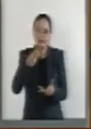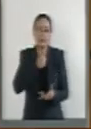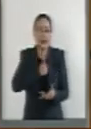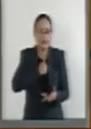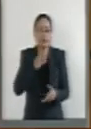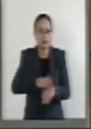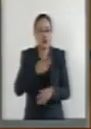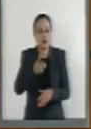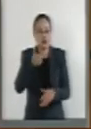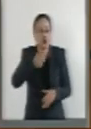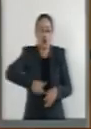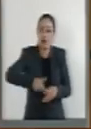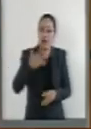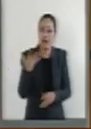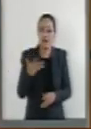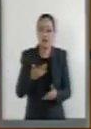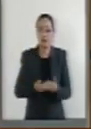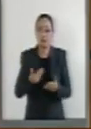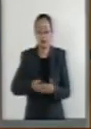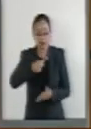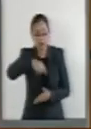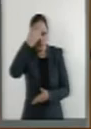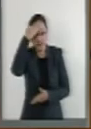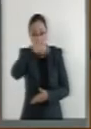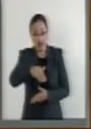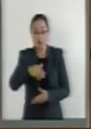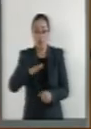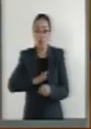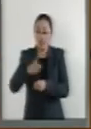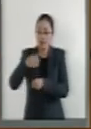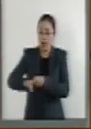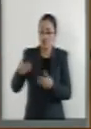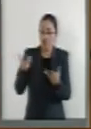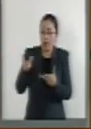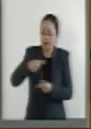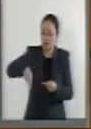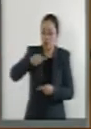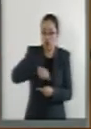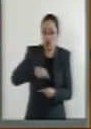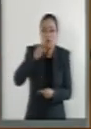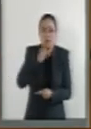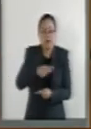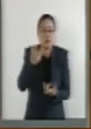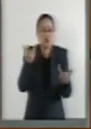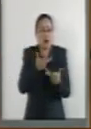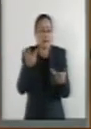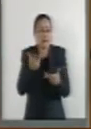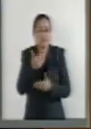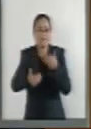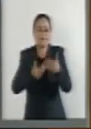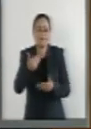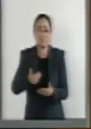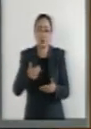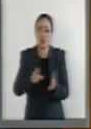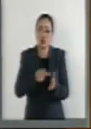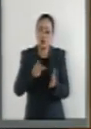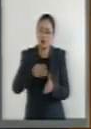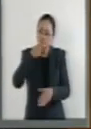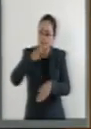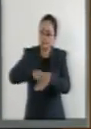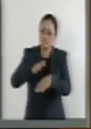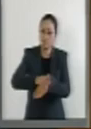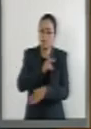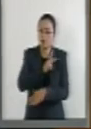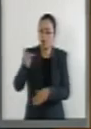De ahí que si ahora estamos plenamente conscientes del daño que nos estamos generando, reitero la invitación a